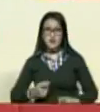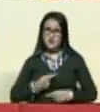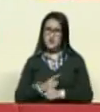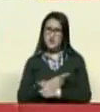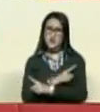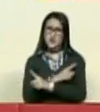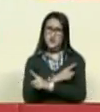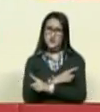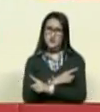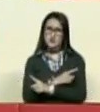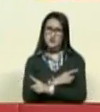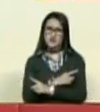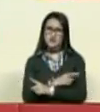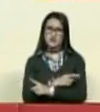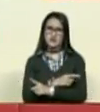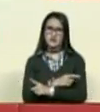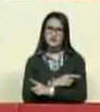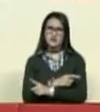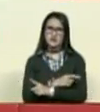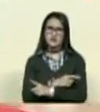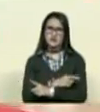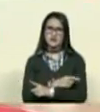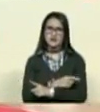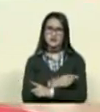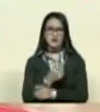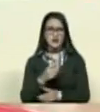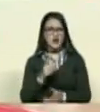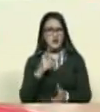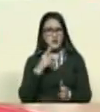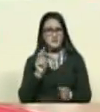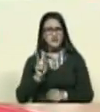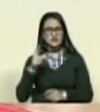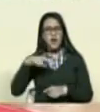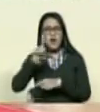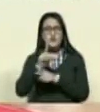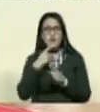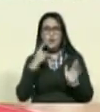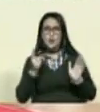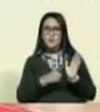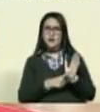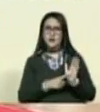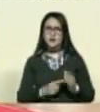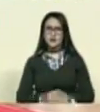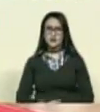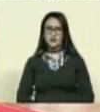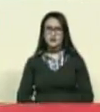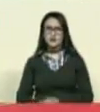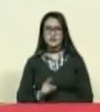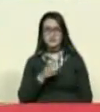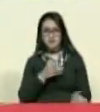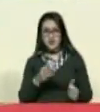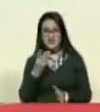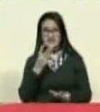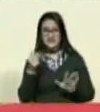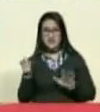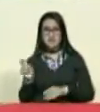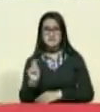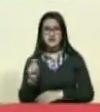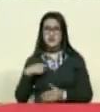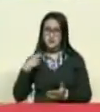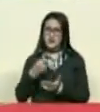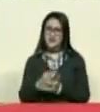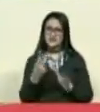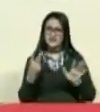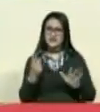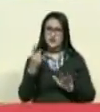Nerviosismo. Si nosotros, más cumplidos que Venezuela no hay. En los mismos 36 meses que pagué 71.700